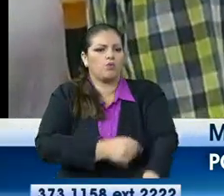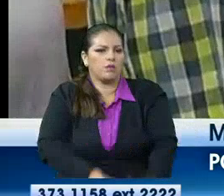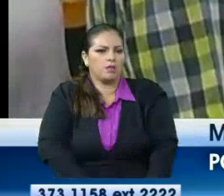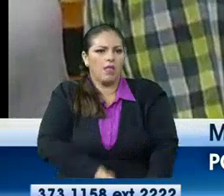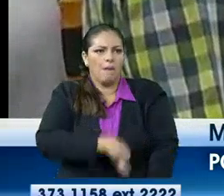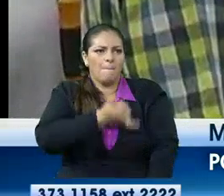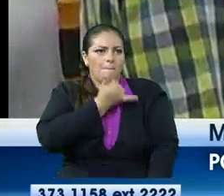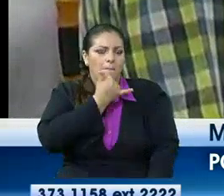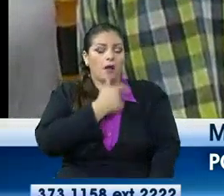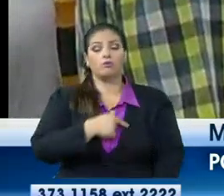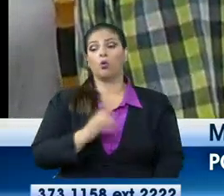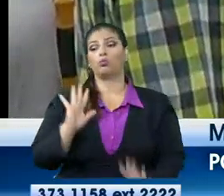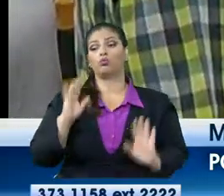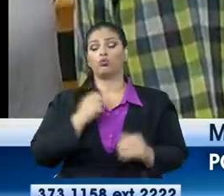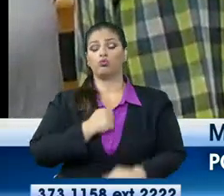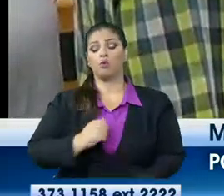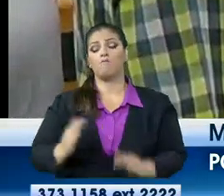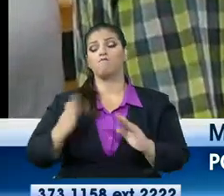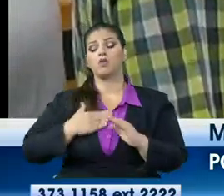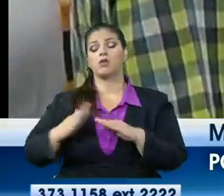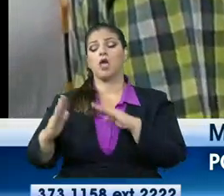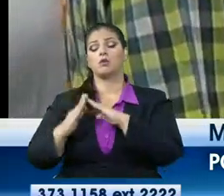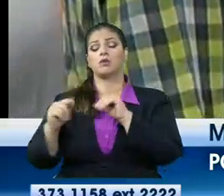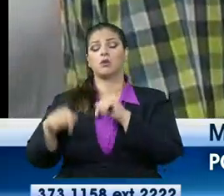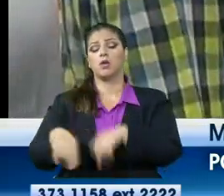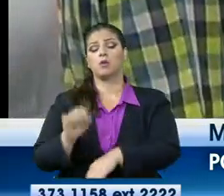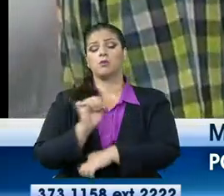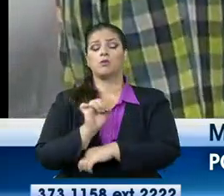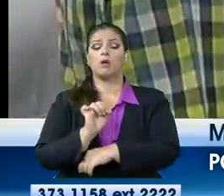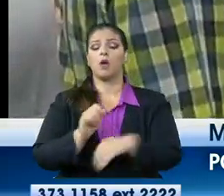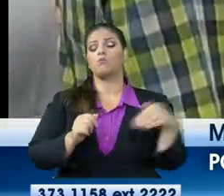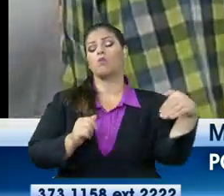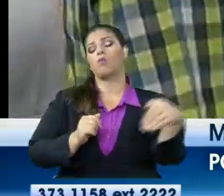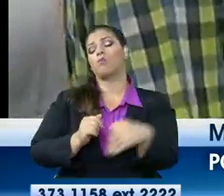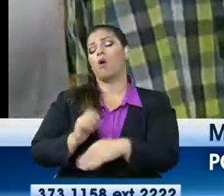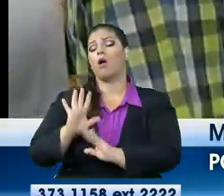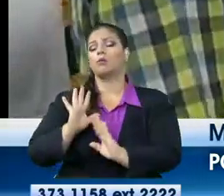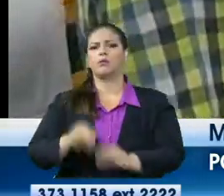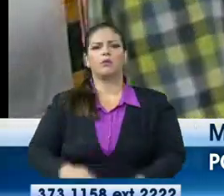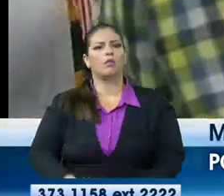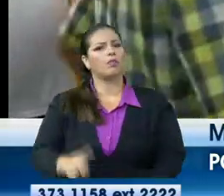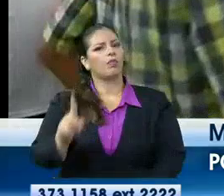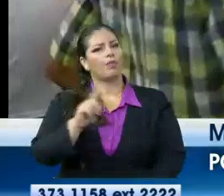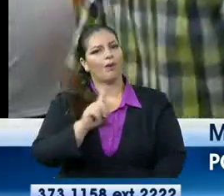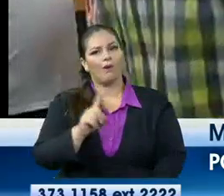casa, nos pongan una entrada frente a nuestra casa. Eso tiene que terminarse.